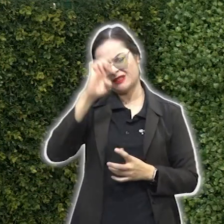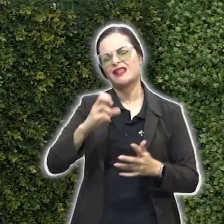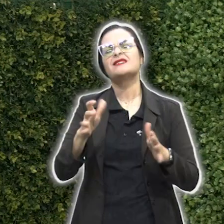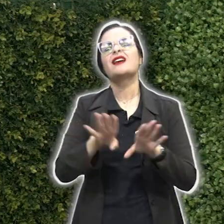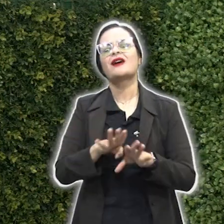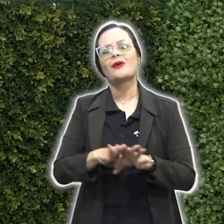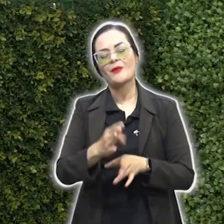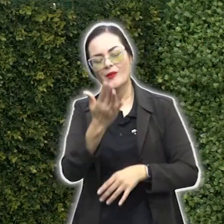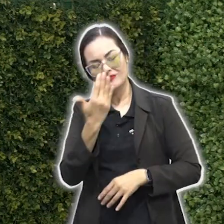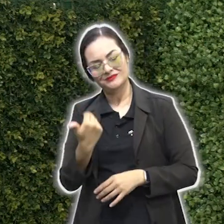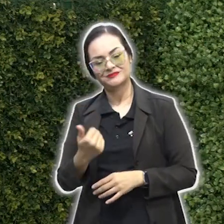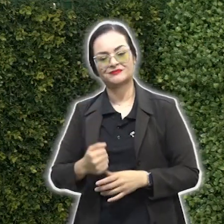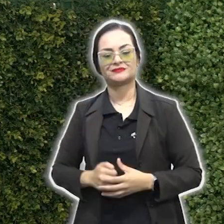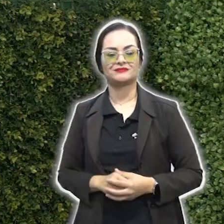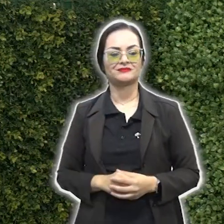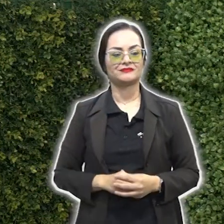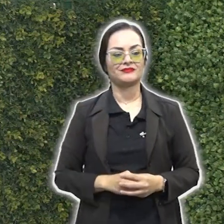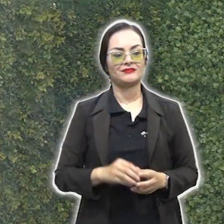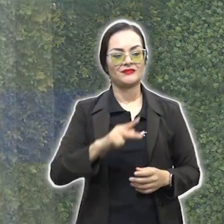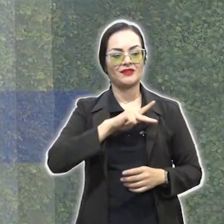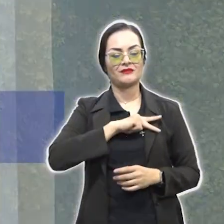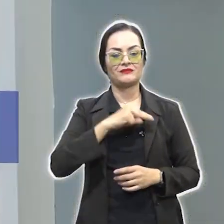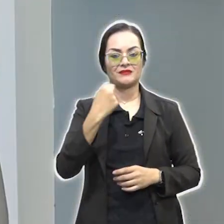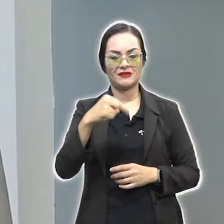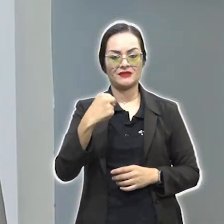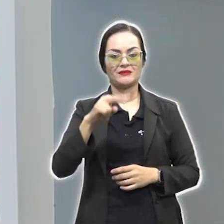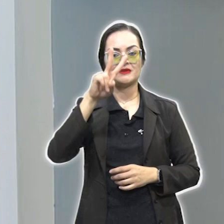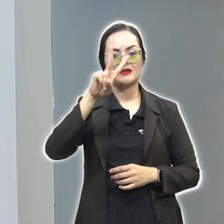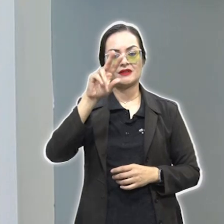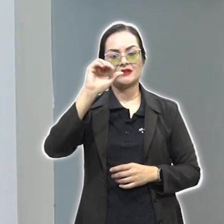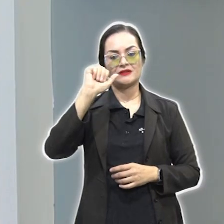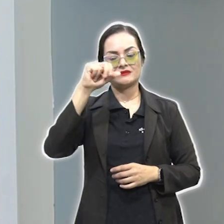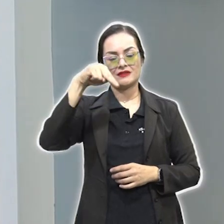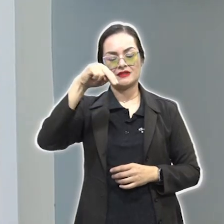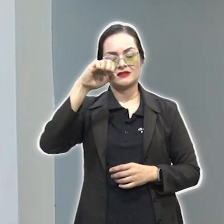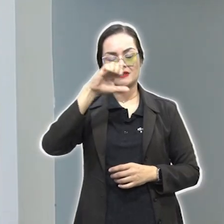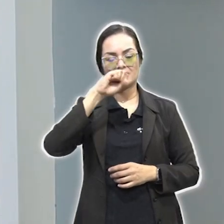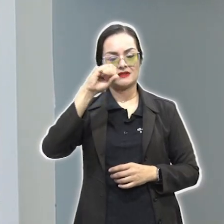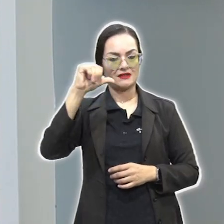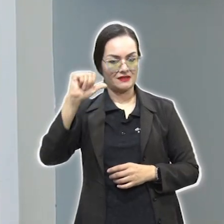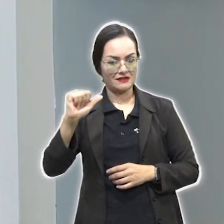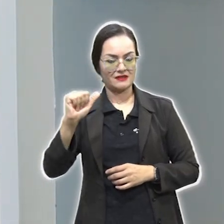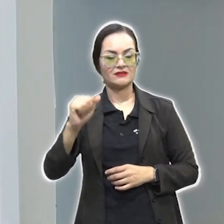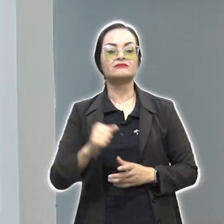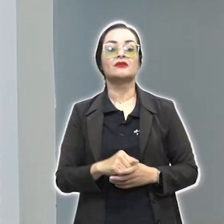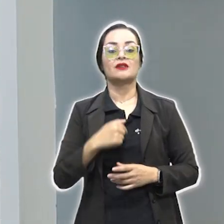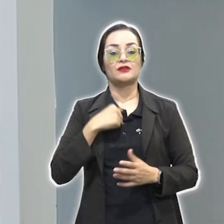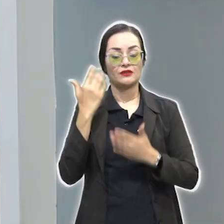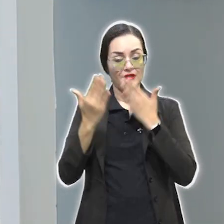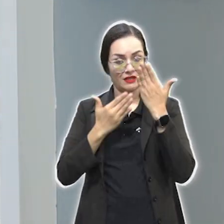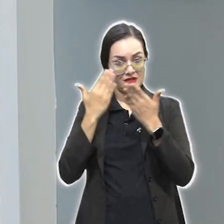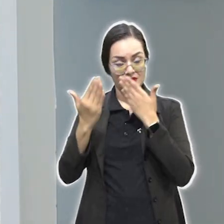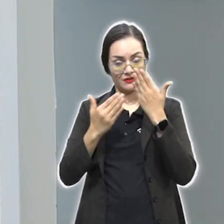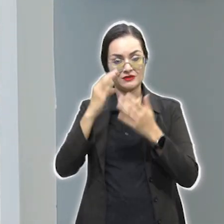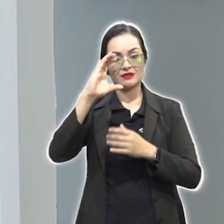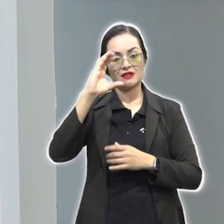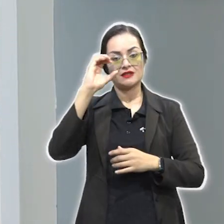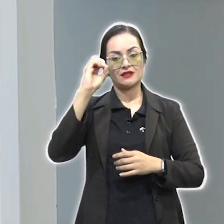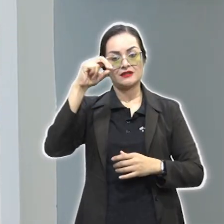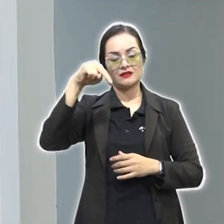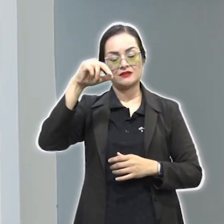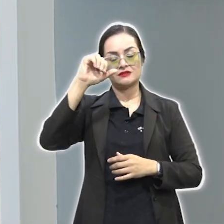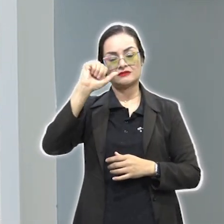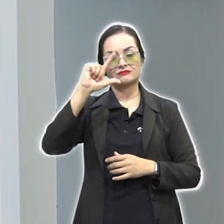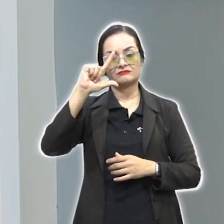la experiencia de estos jóvenes. Mi nombre es Vanessa Angelic Sánchez Morales y soy estudiante de CONALEP Plantel 19 en La